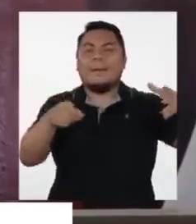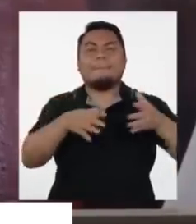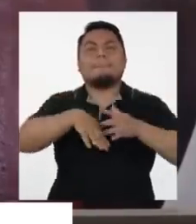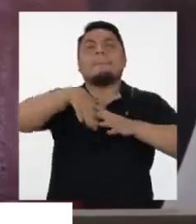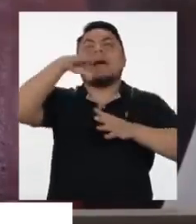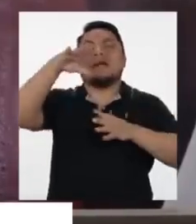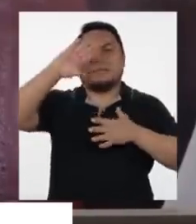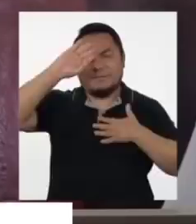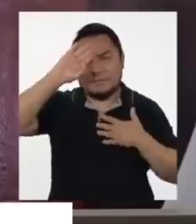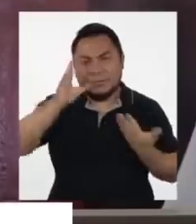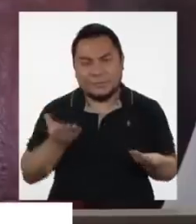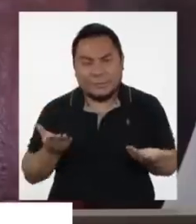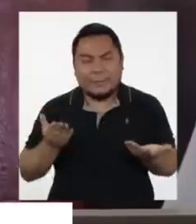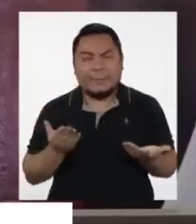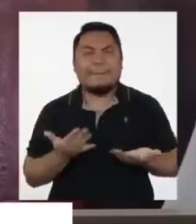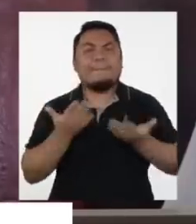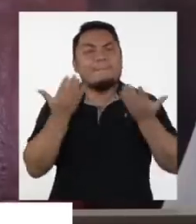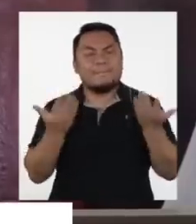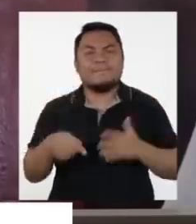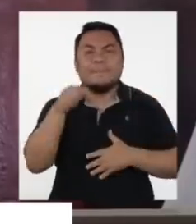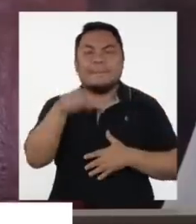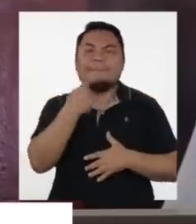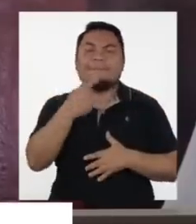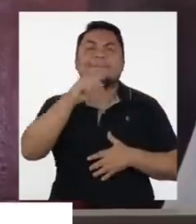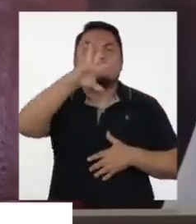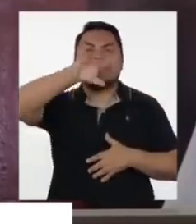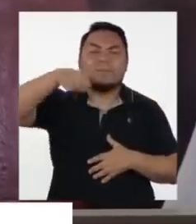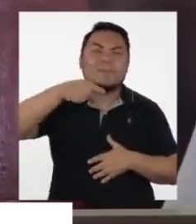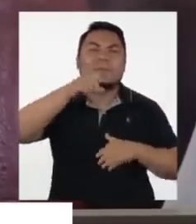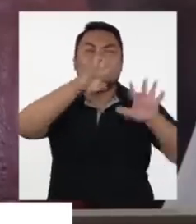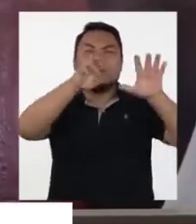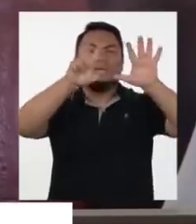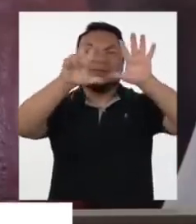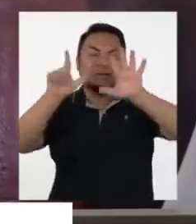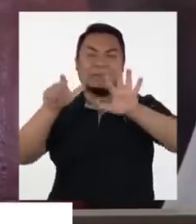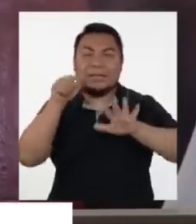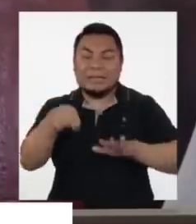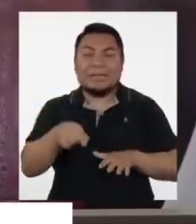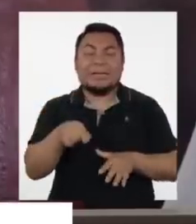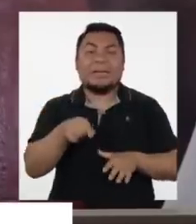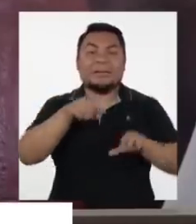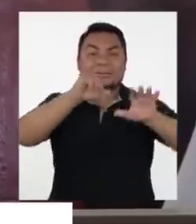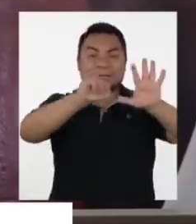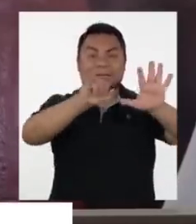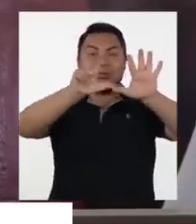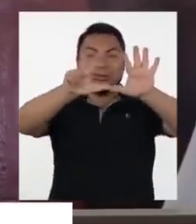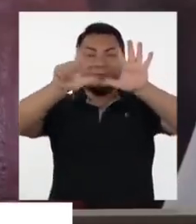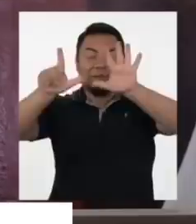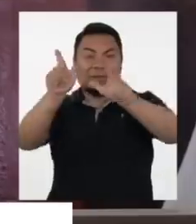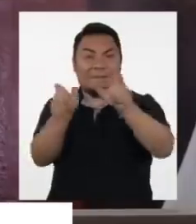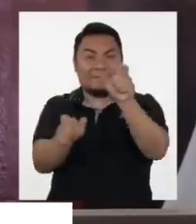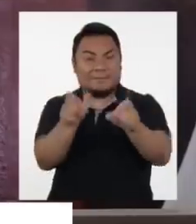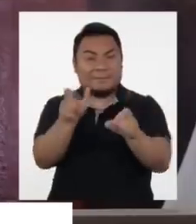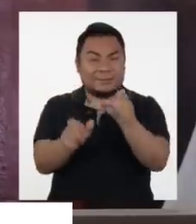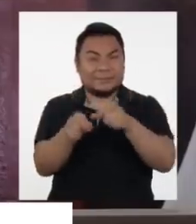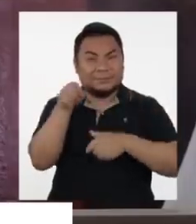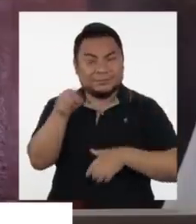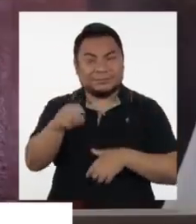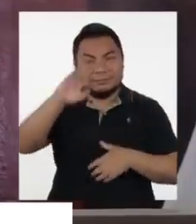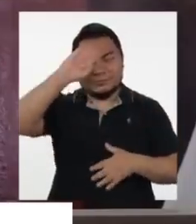el informe es que dentro cinco mil 897 687 pacientes